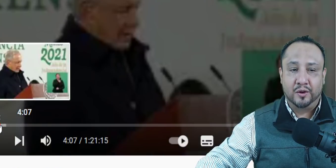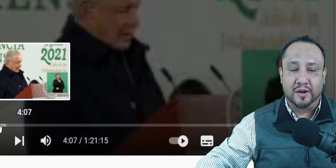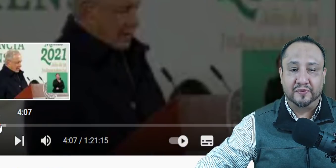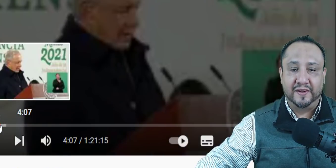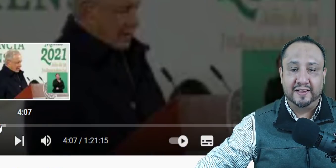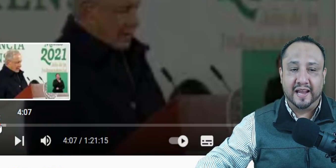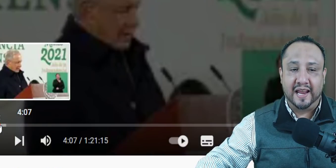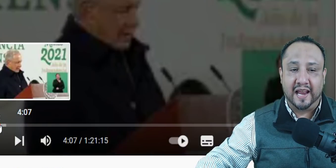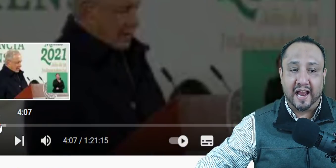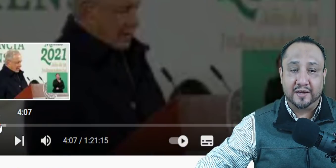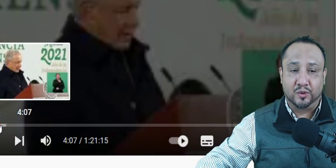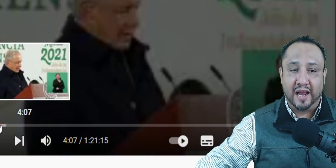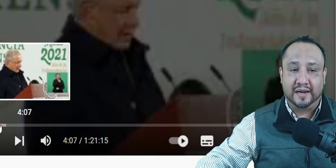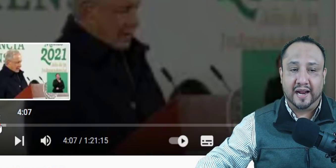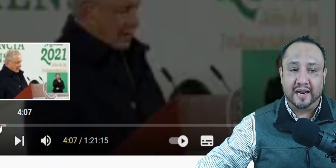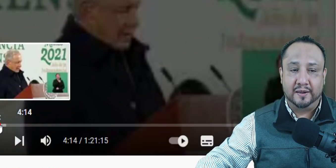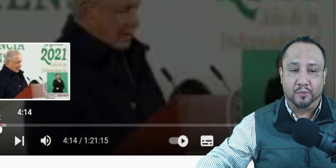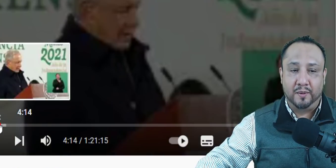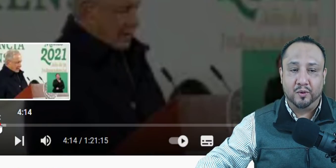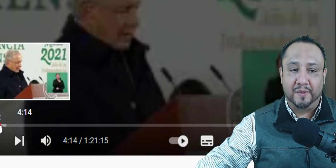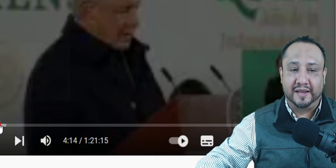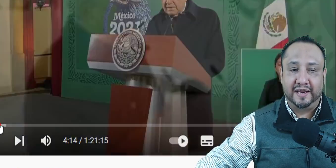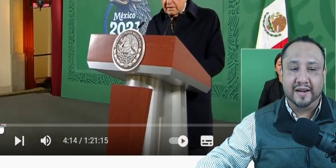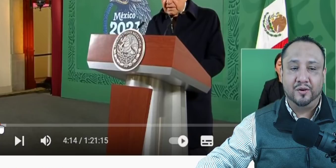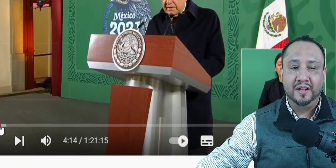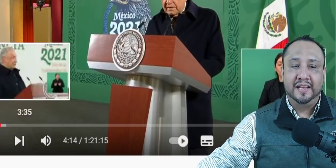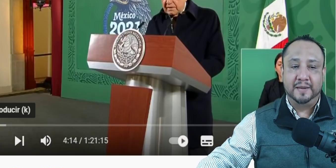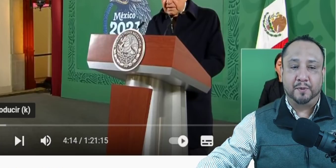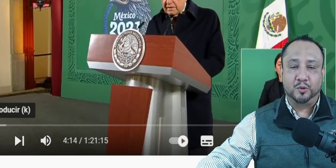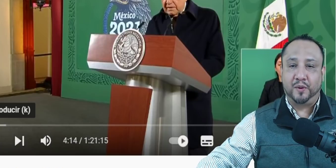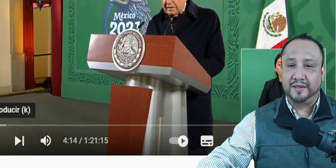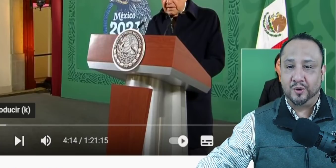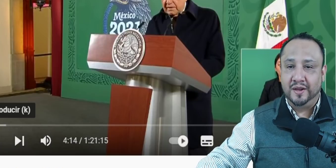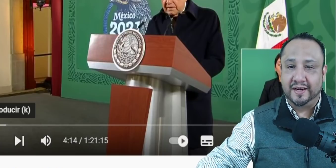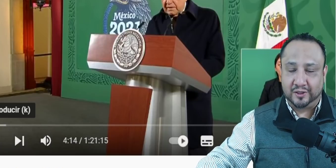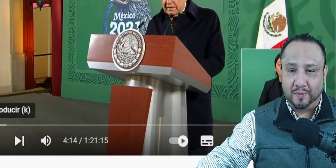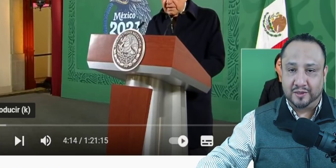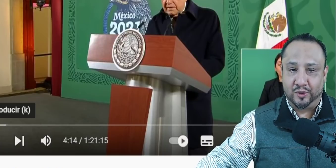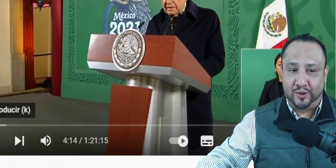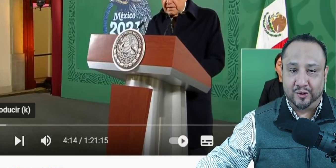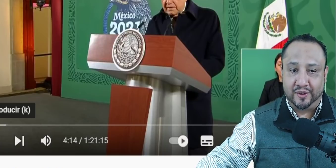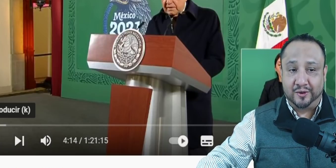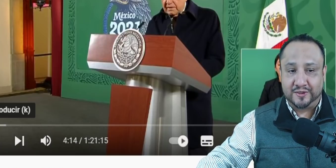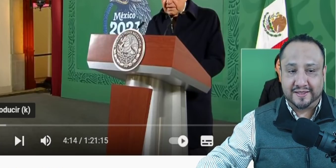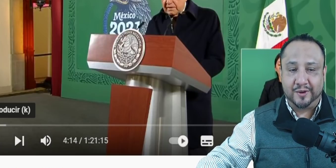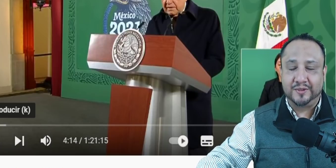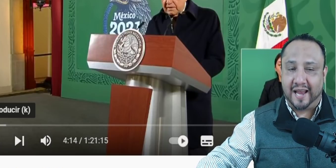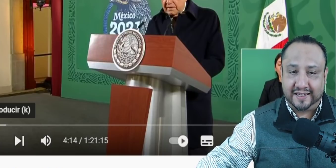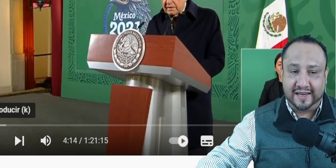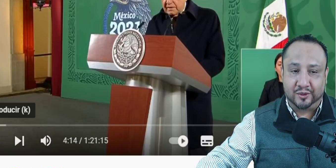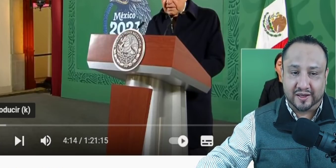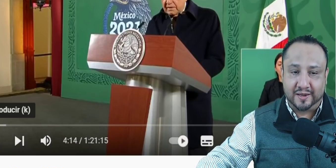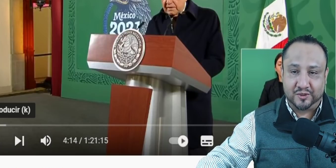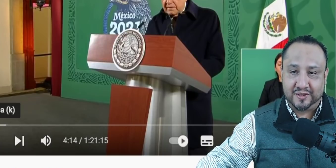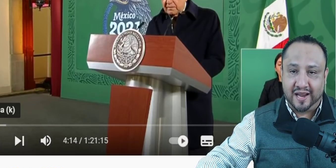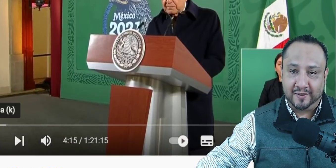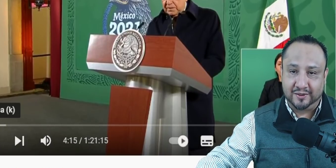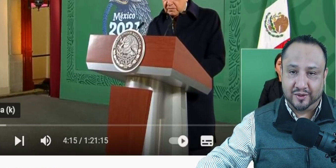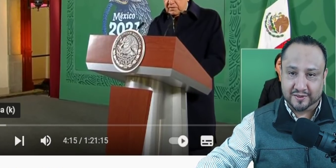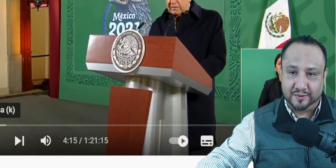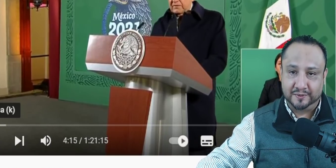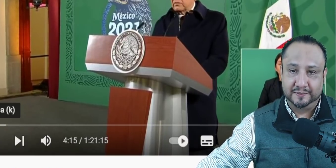con el fin de ayudar al pueblo mexicano y por supuesto retomando de lo de los deseos aquí lo tenemos